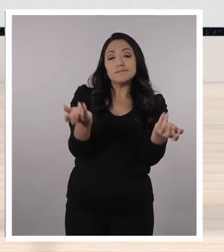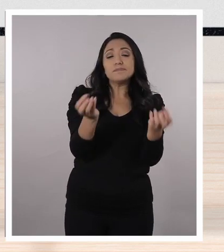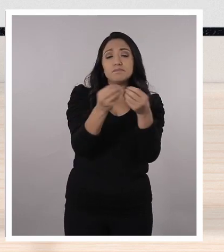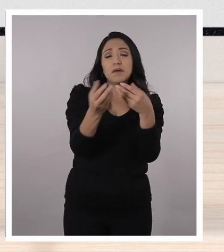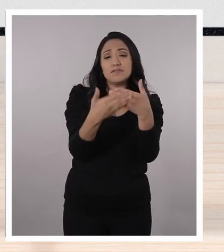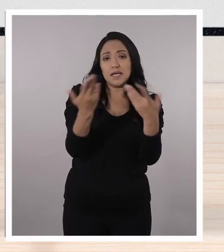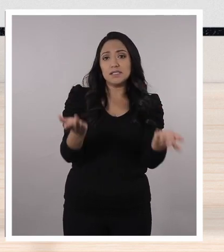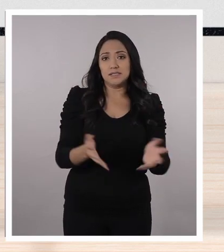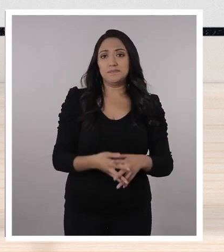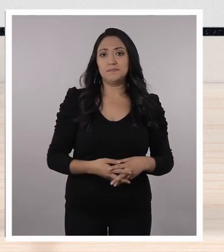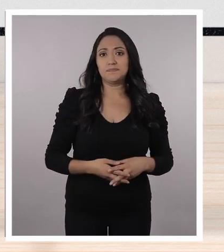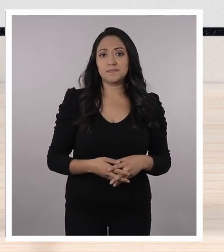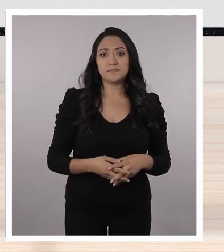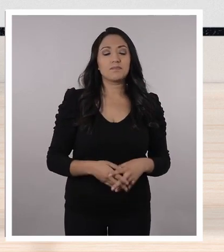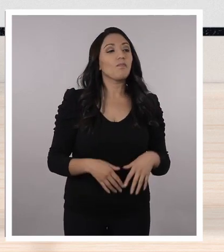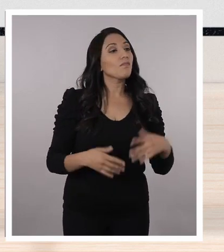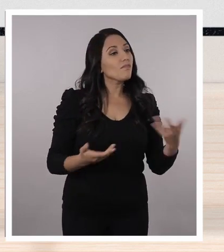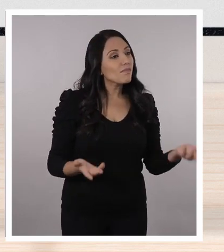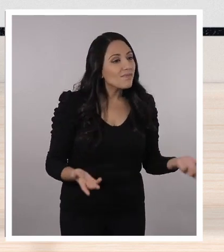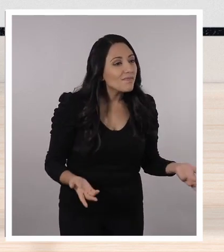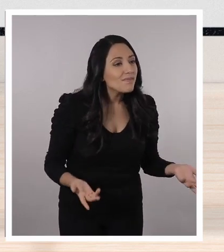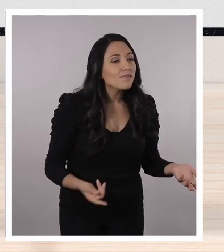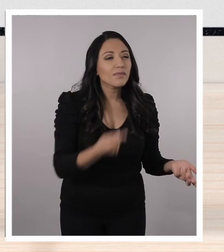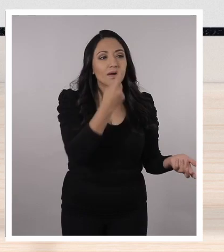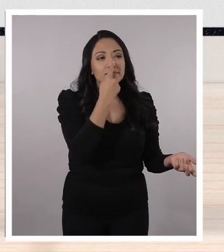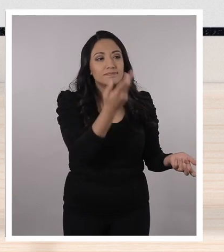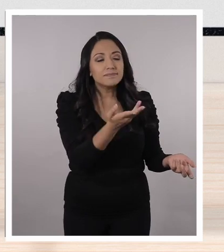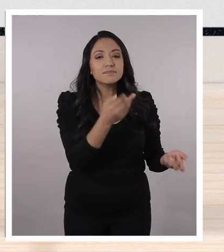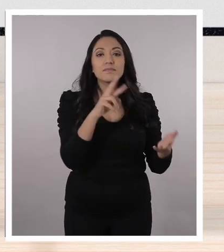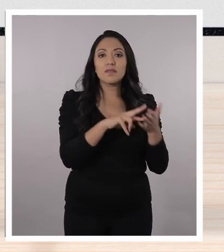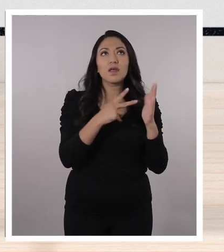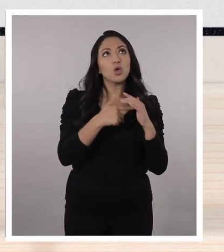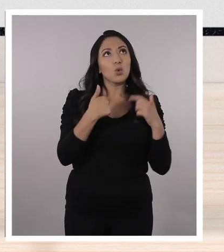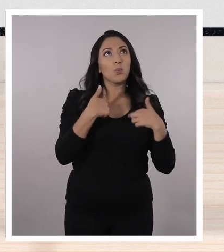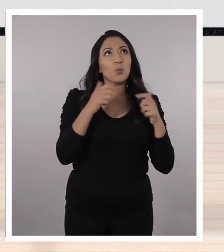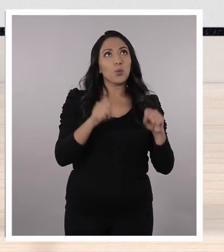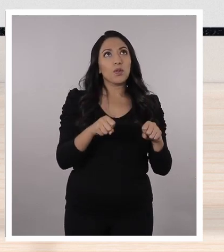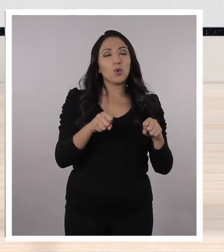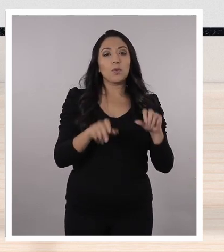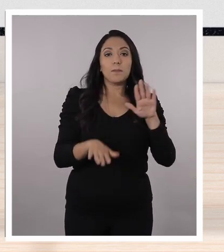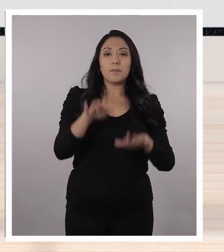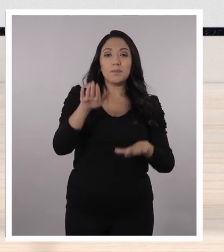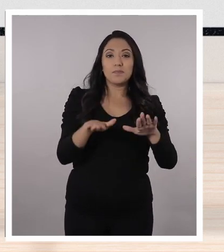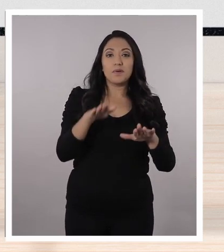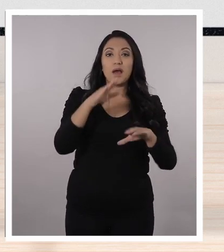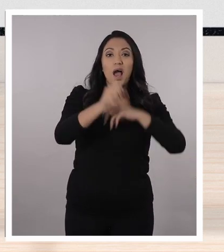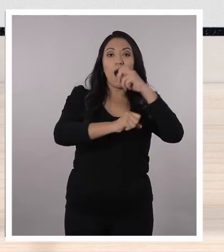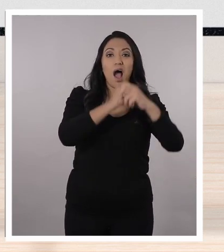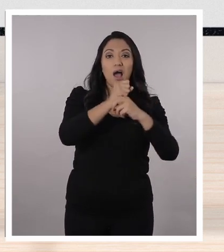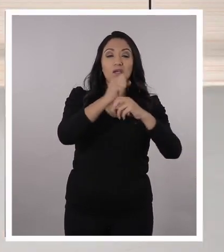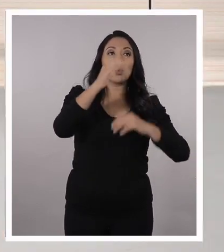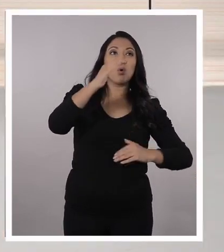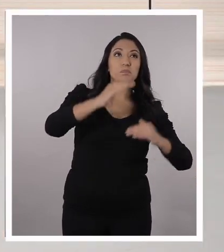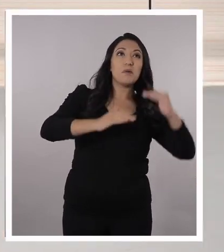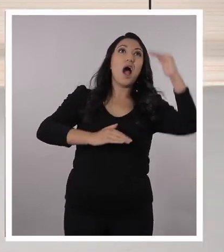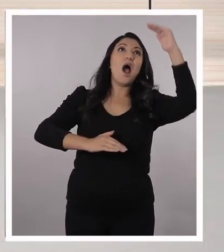el análisis es mucho más simple. Entonces, así voy a poder yo saber, por ejemplo, en qué era hay más fósiles. Exacto. O